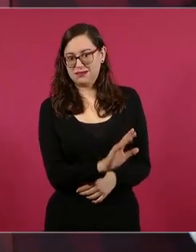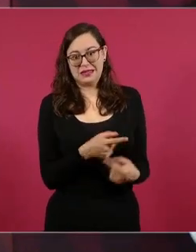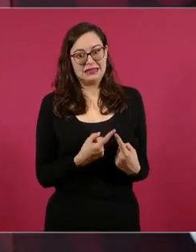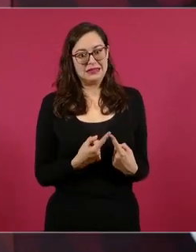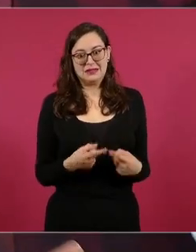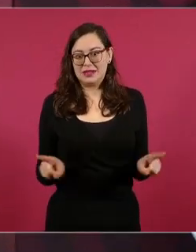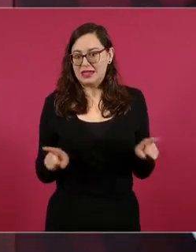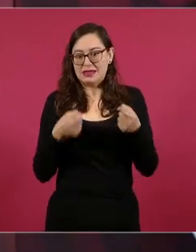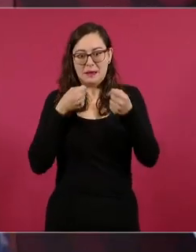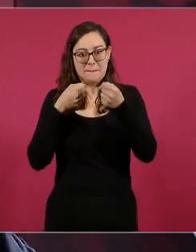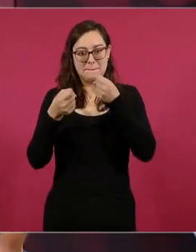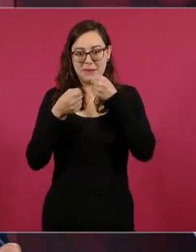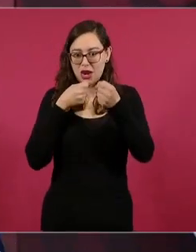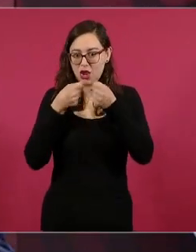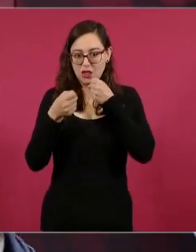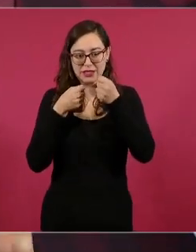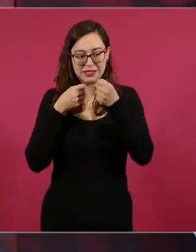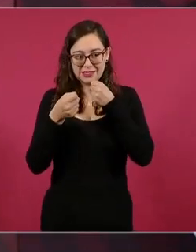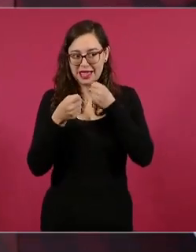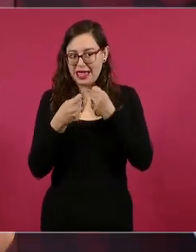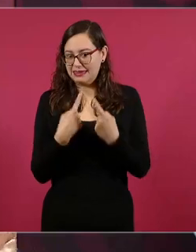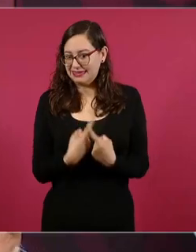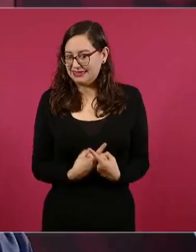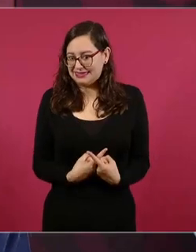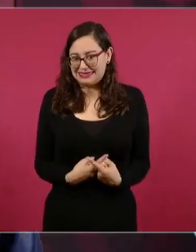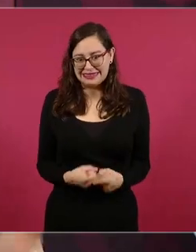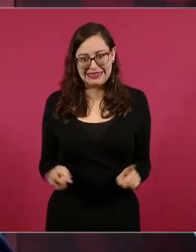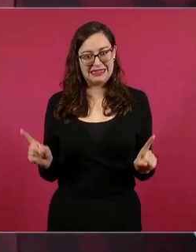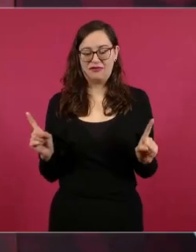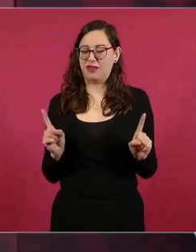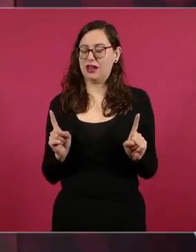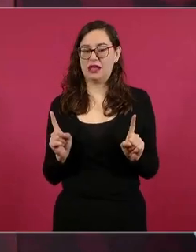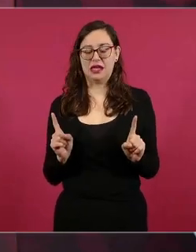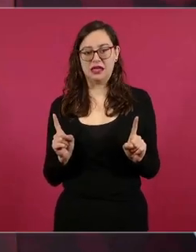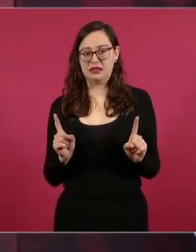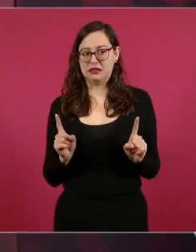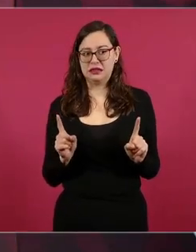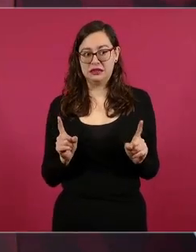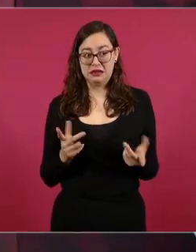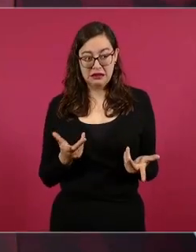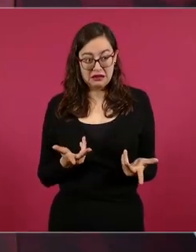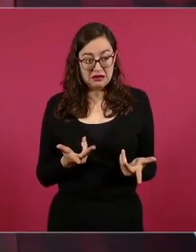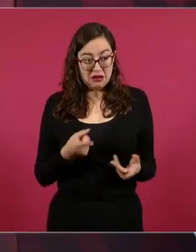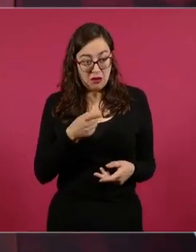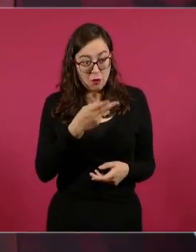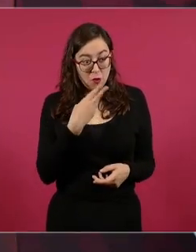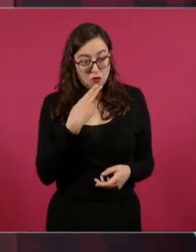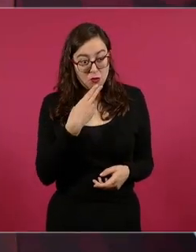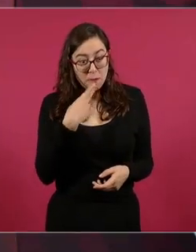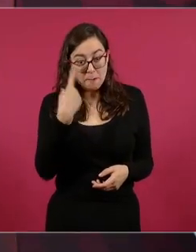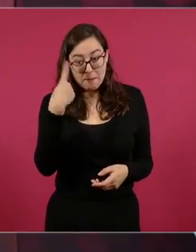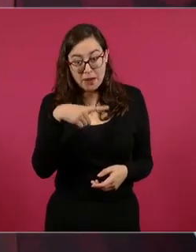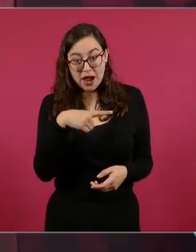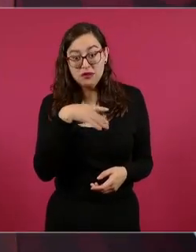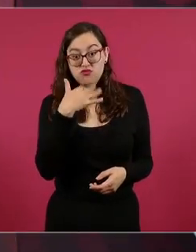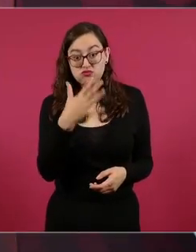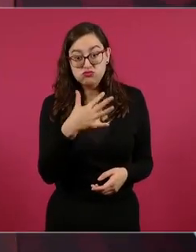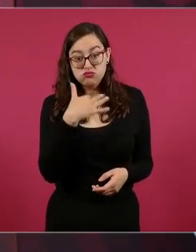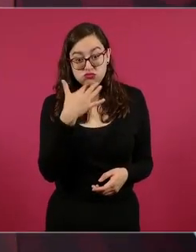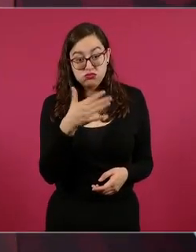que no sea un instrumento para la corrupción, para el saqueo,